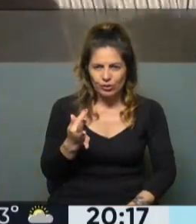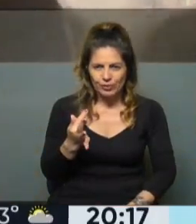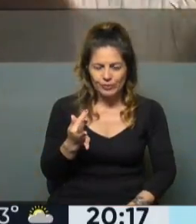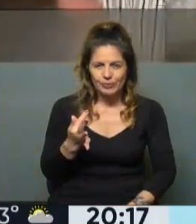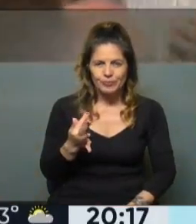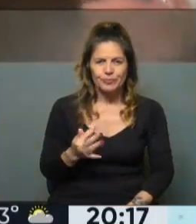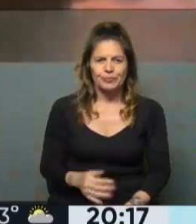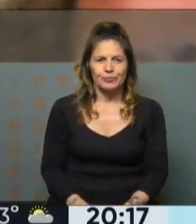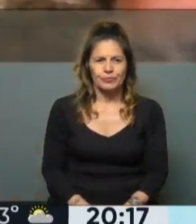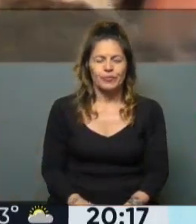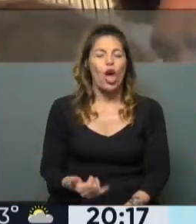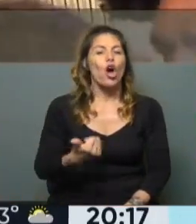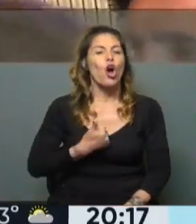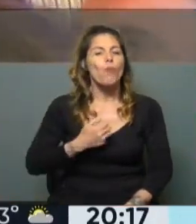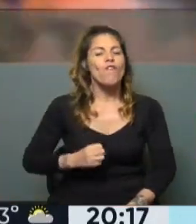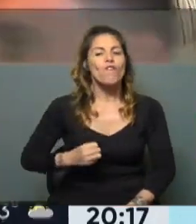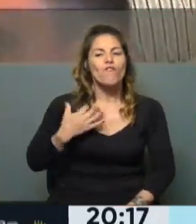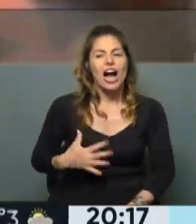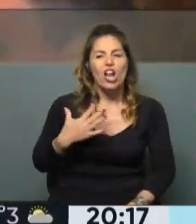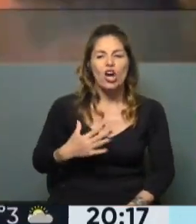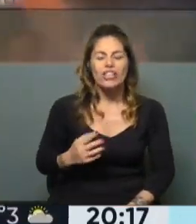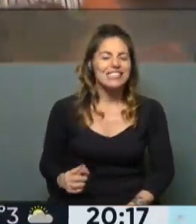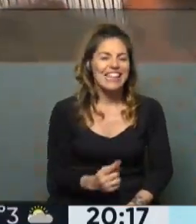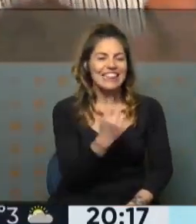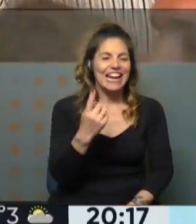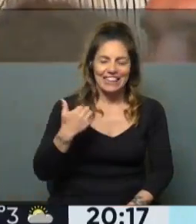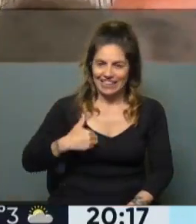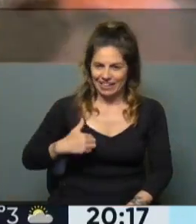federalismo como valores centrales de la